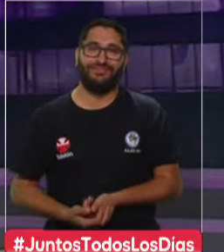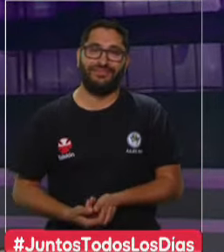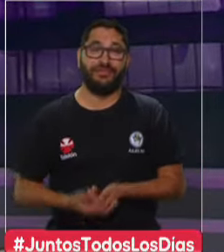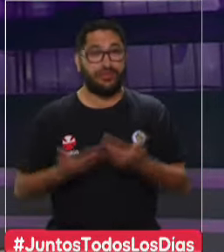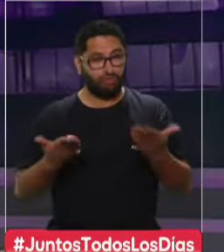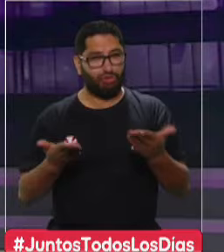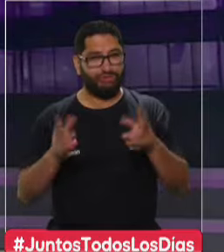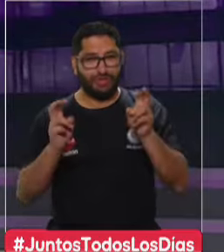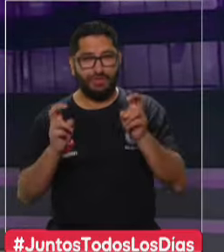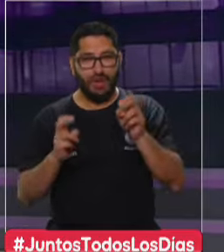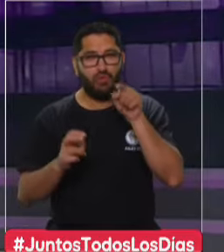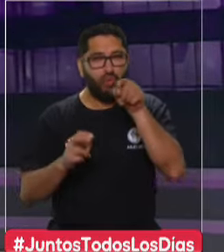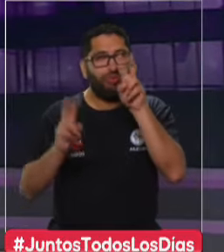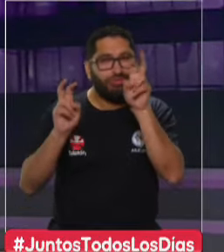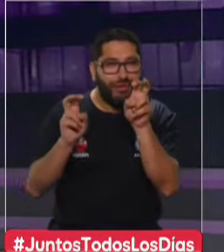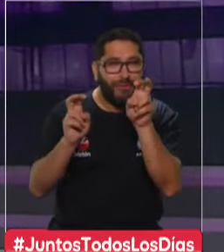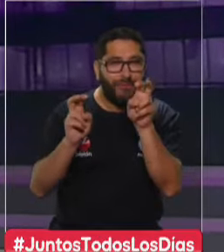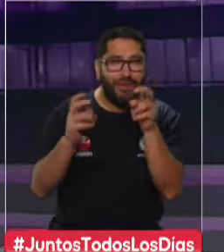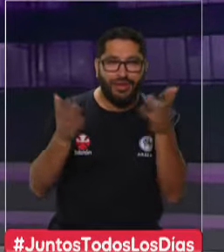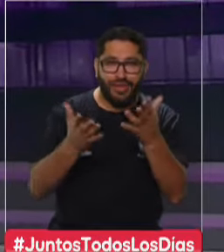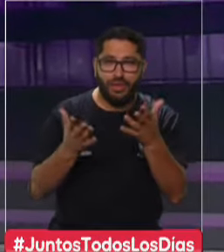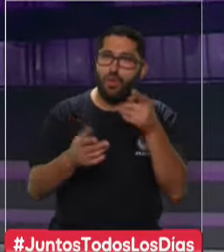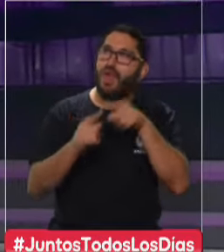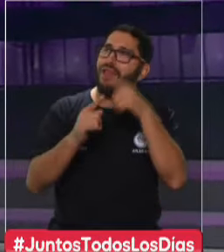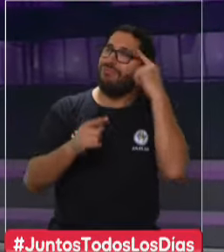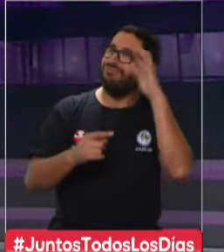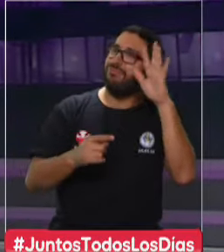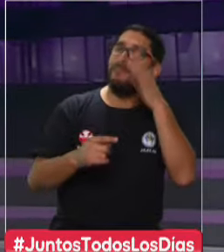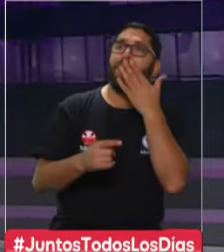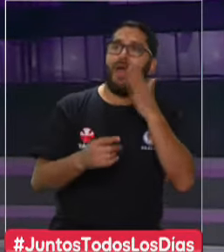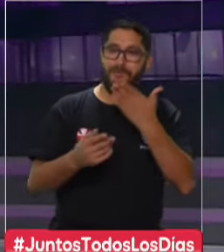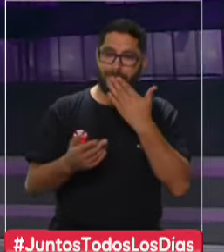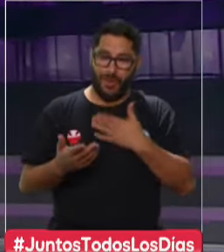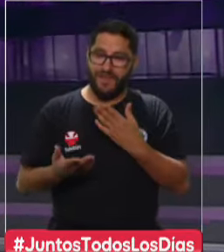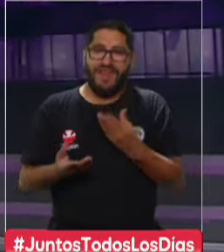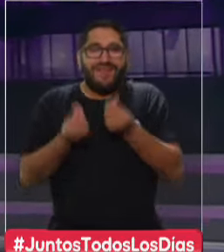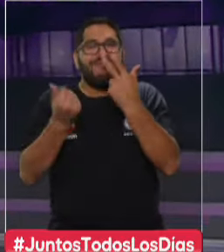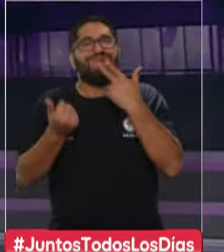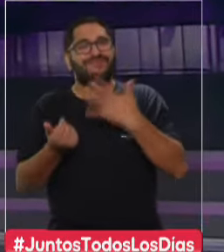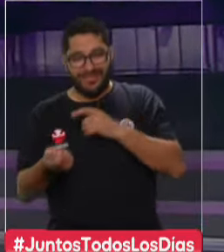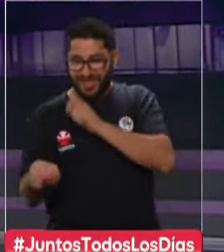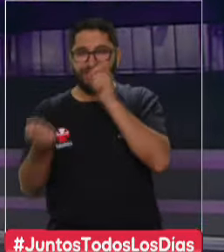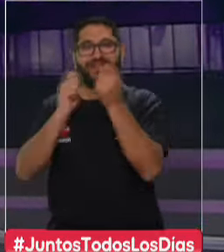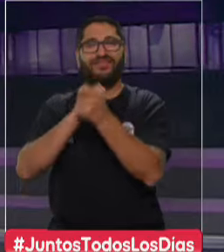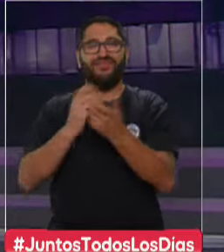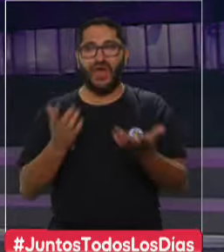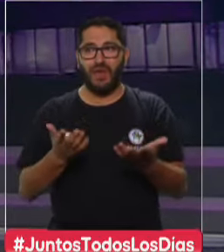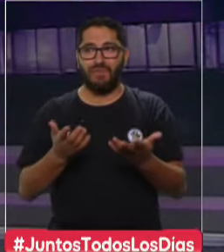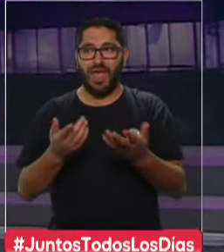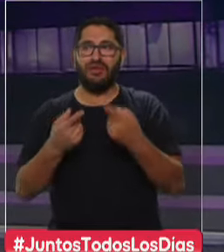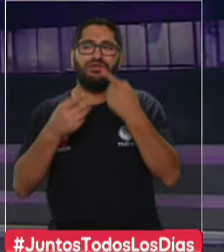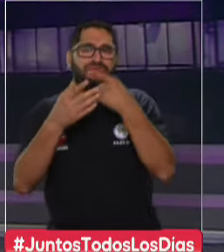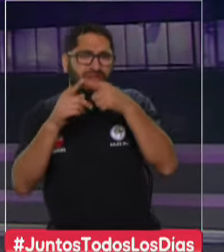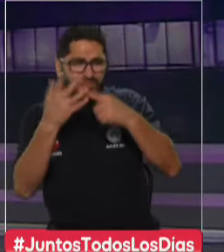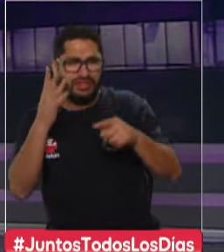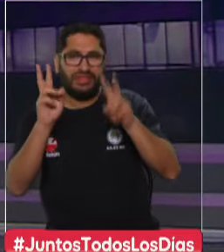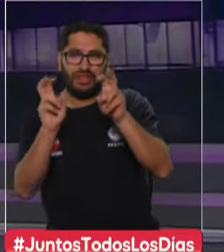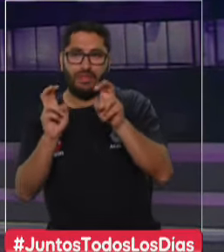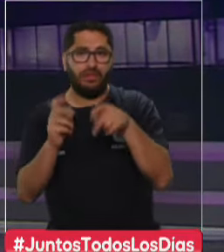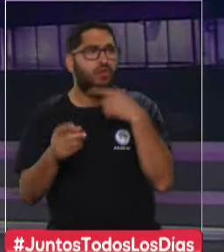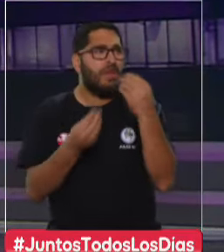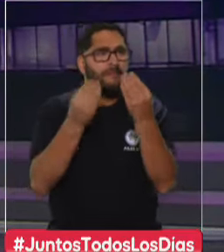la esperanza de mejor vida, ¿no? De un cambio, de hacer algo, de marcar una diferencia. Y te encuentras con las cosas que pasan, ¿no? Cómo es